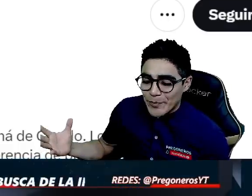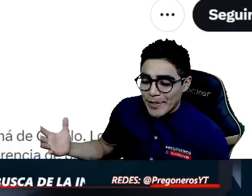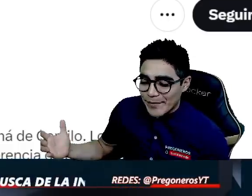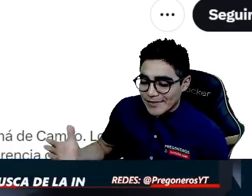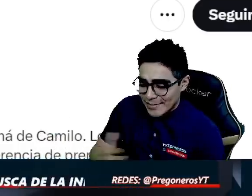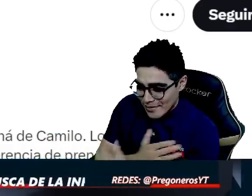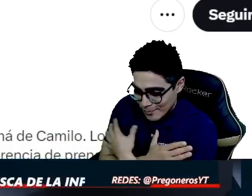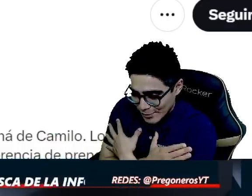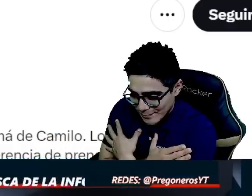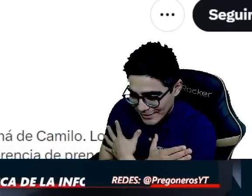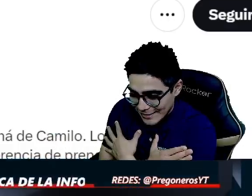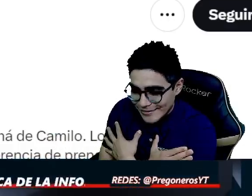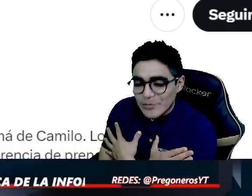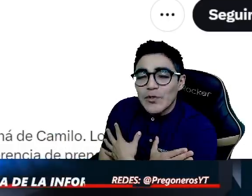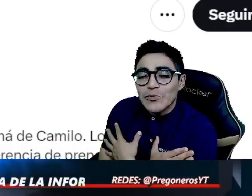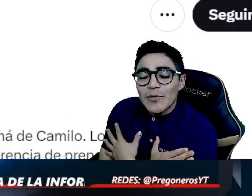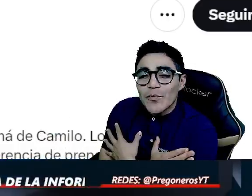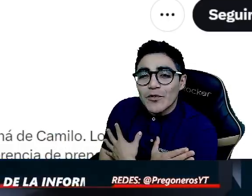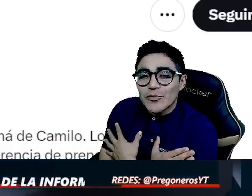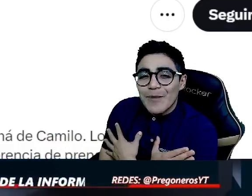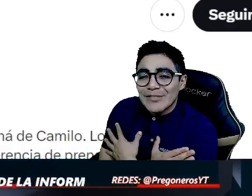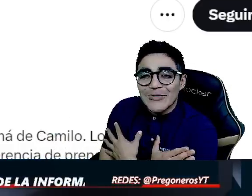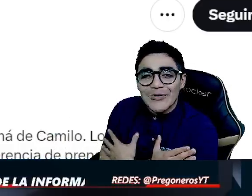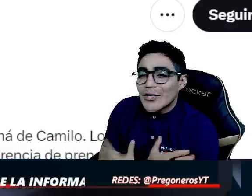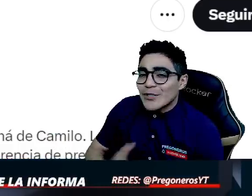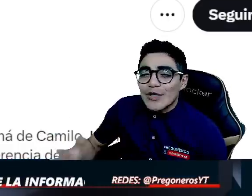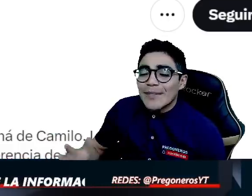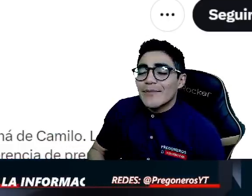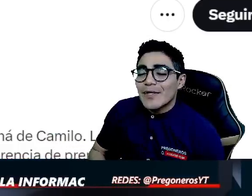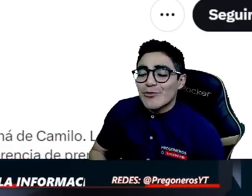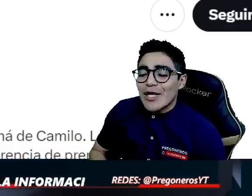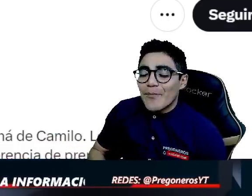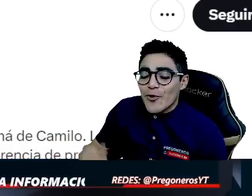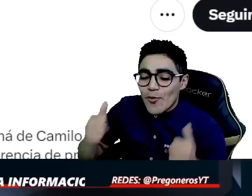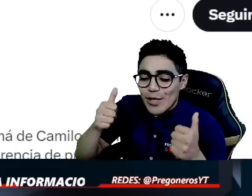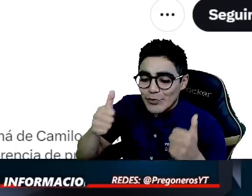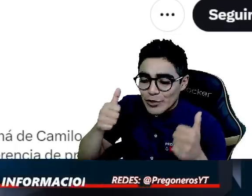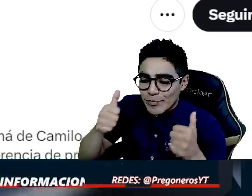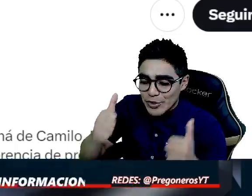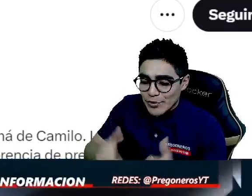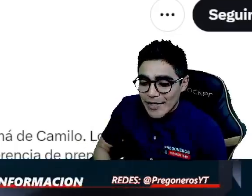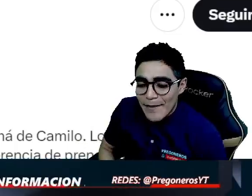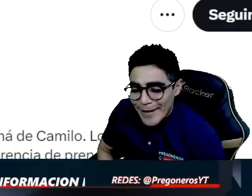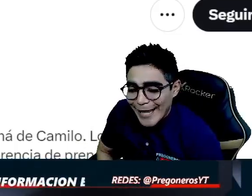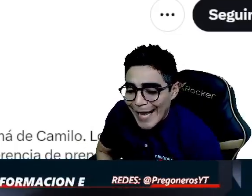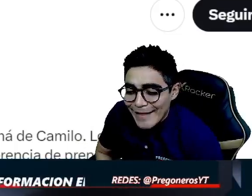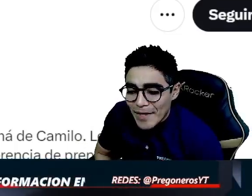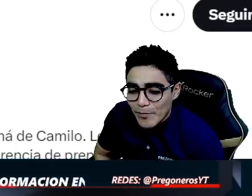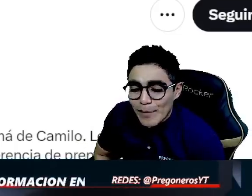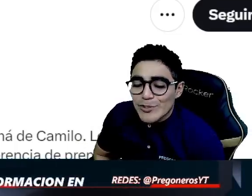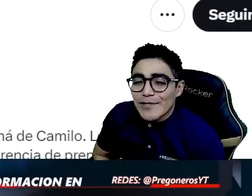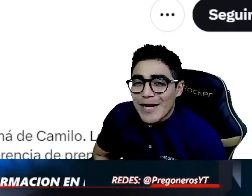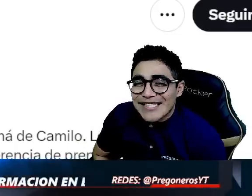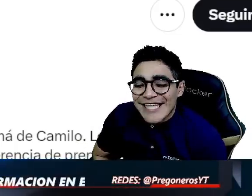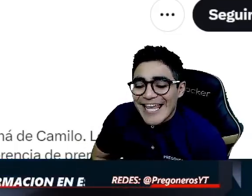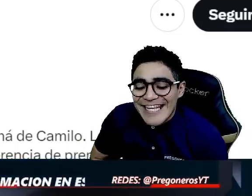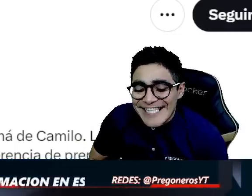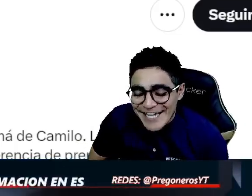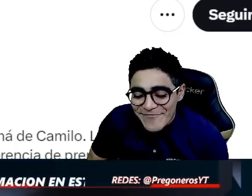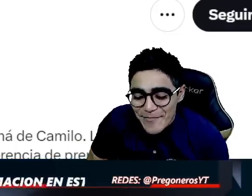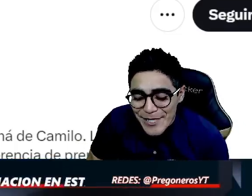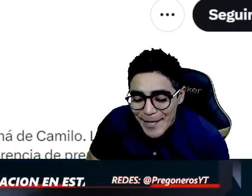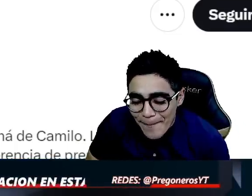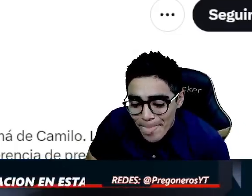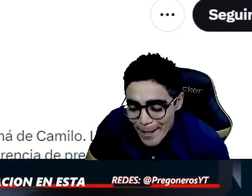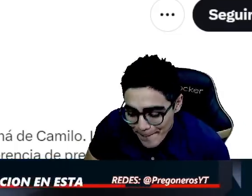viendo por primera vez muchísimas gracias por tu tiempo y por tu espacio solamente pedimos el apoyo con la suscripción para que cada día podamos ser más en